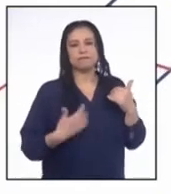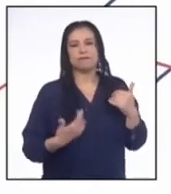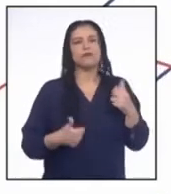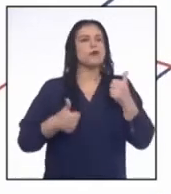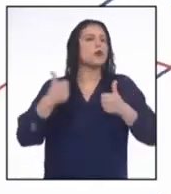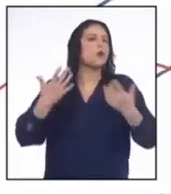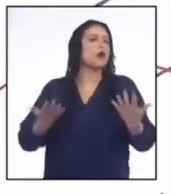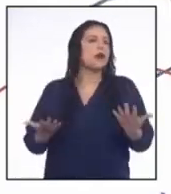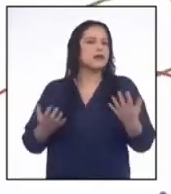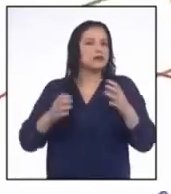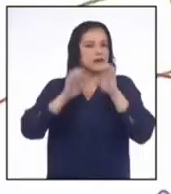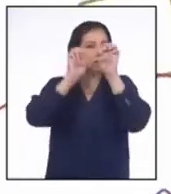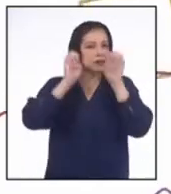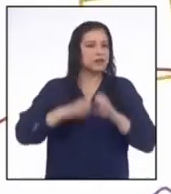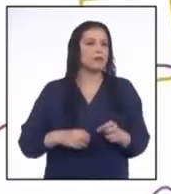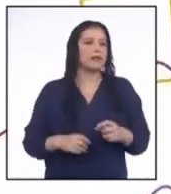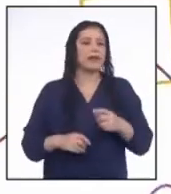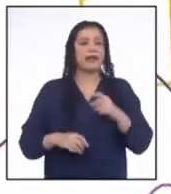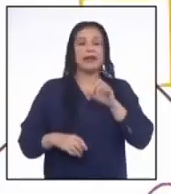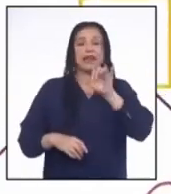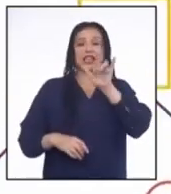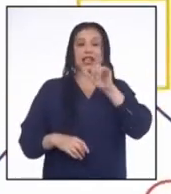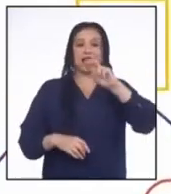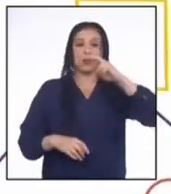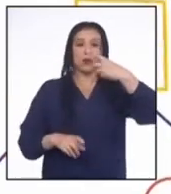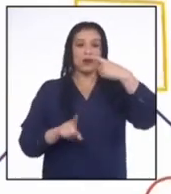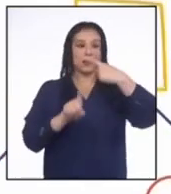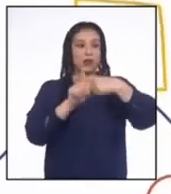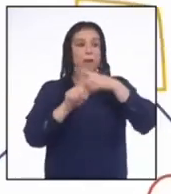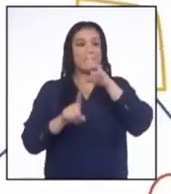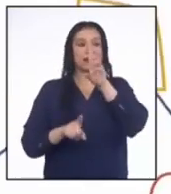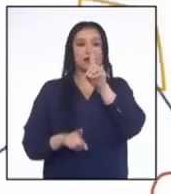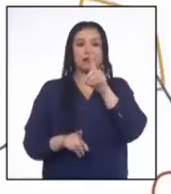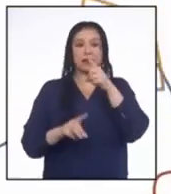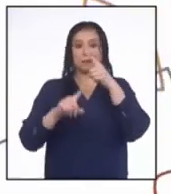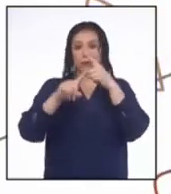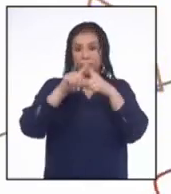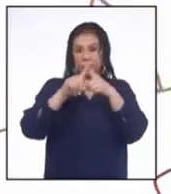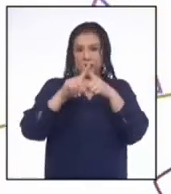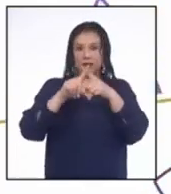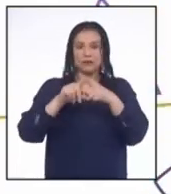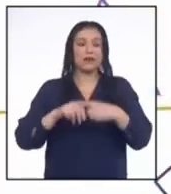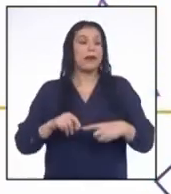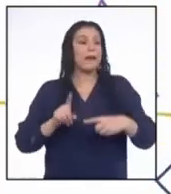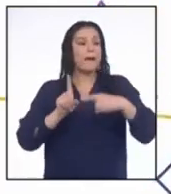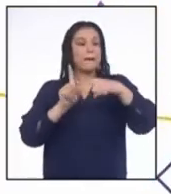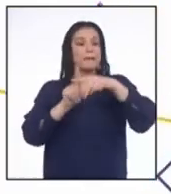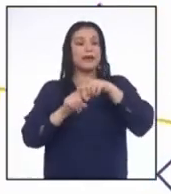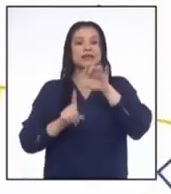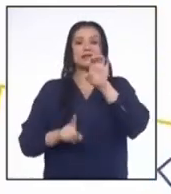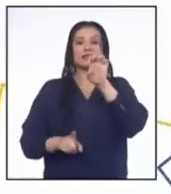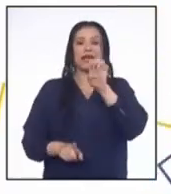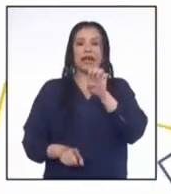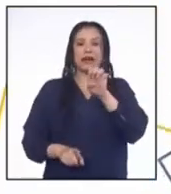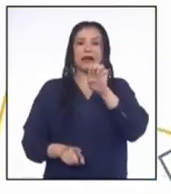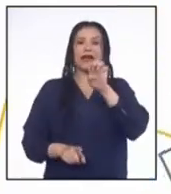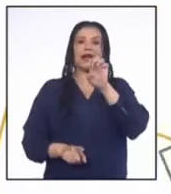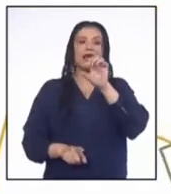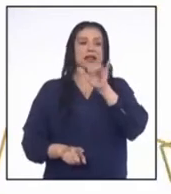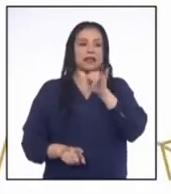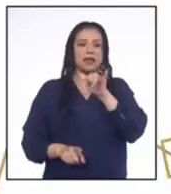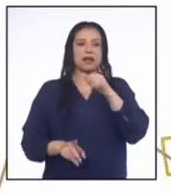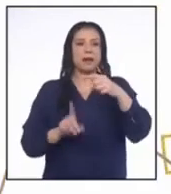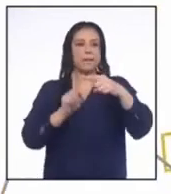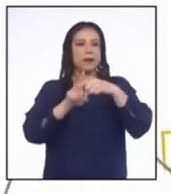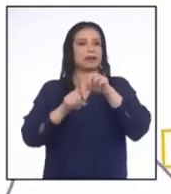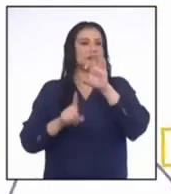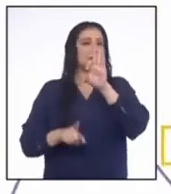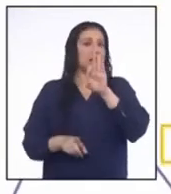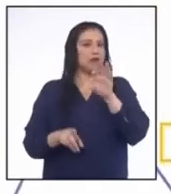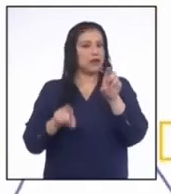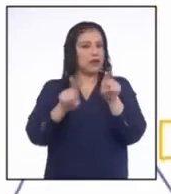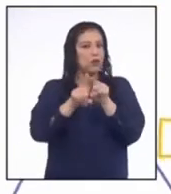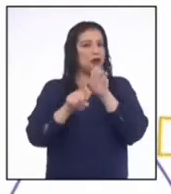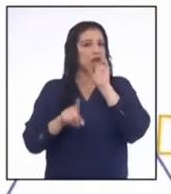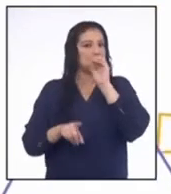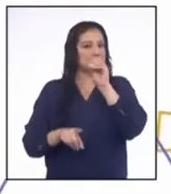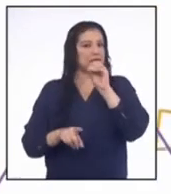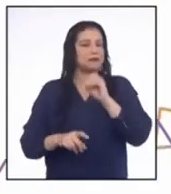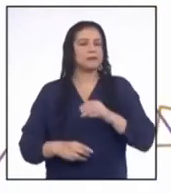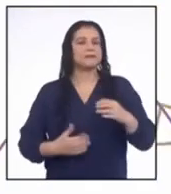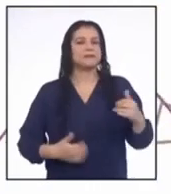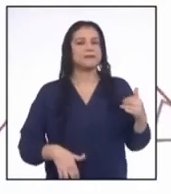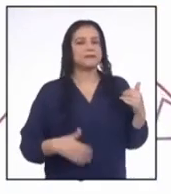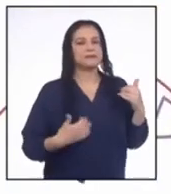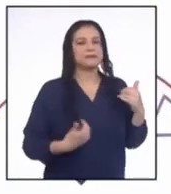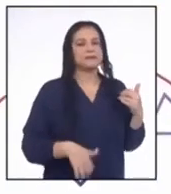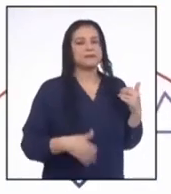La cual es y al cuadrado más d multiplicado por x más e multiplicado por y más f igual a 0.